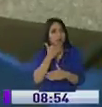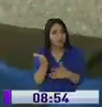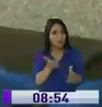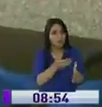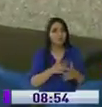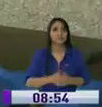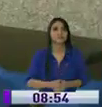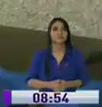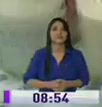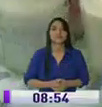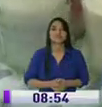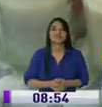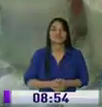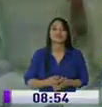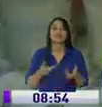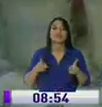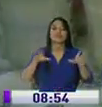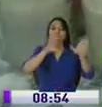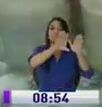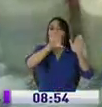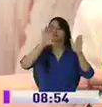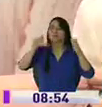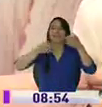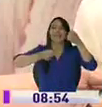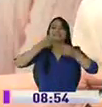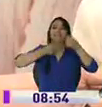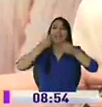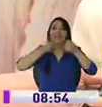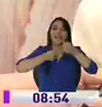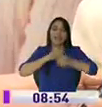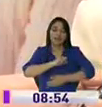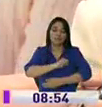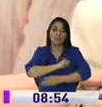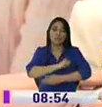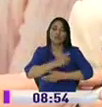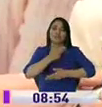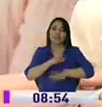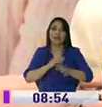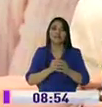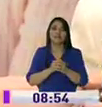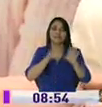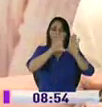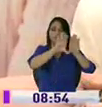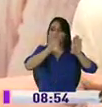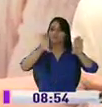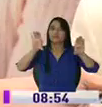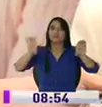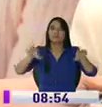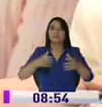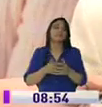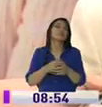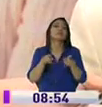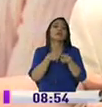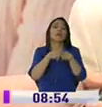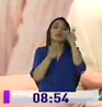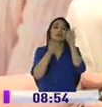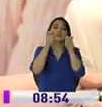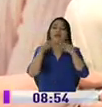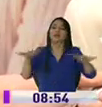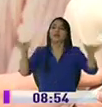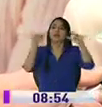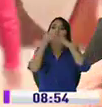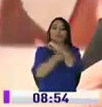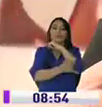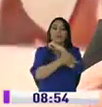está uno de los bancos de leche materna del país. Cuenta con un banco de leche y forma parte de una red de bancos de leche alrededor del